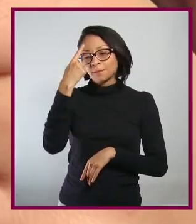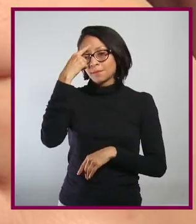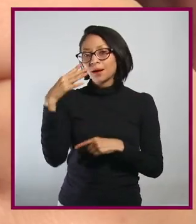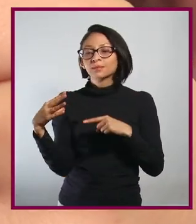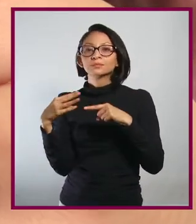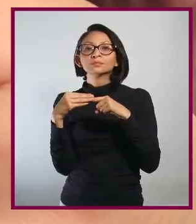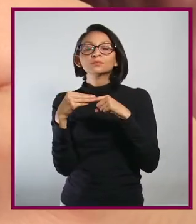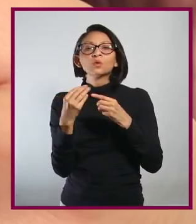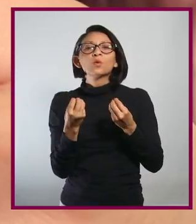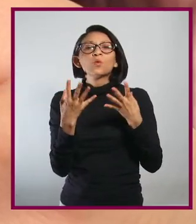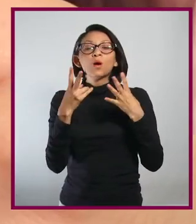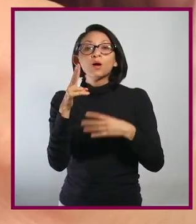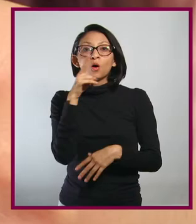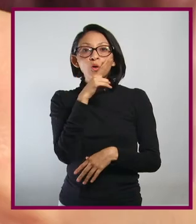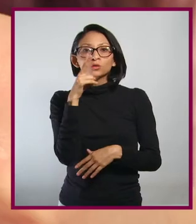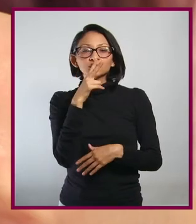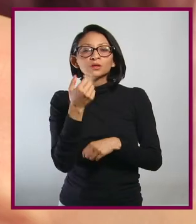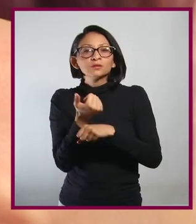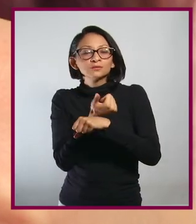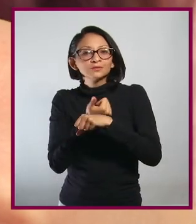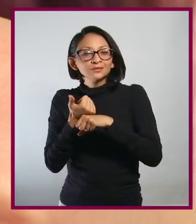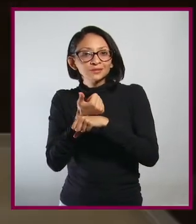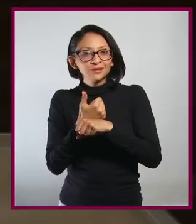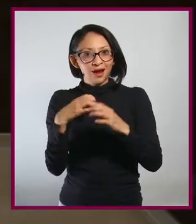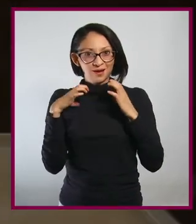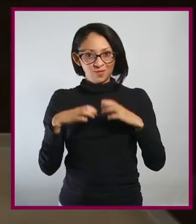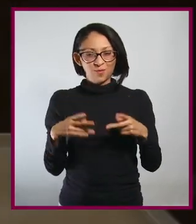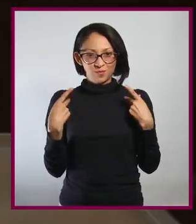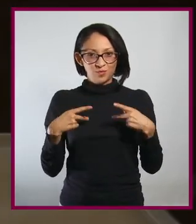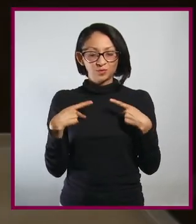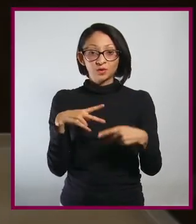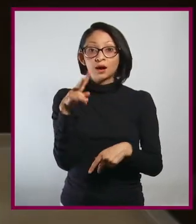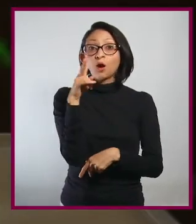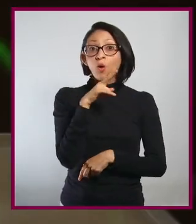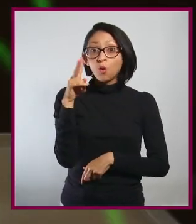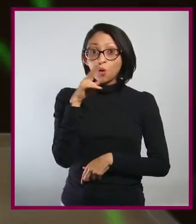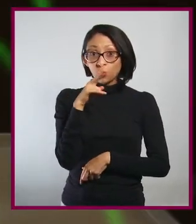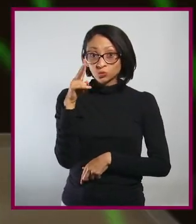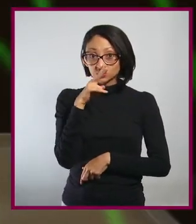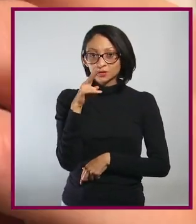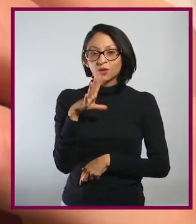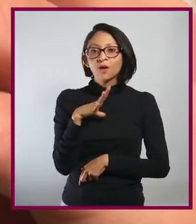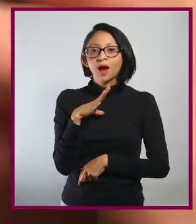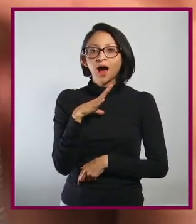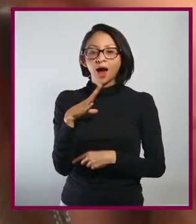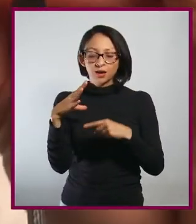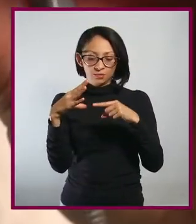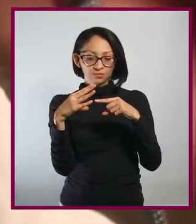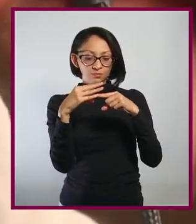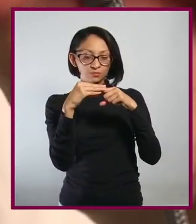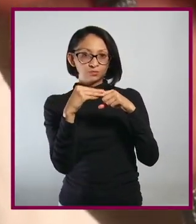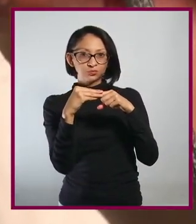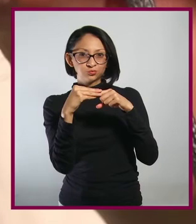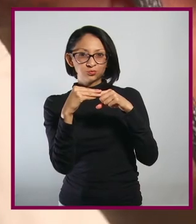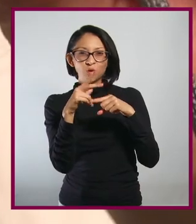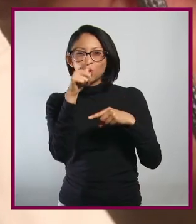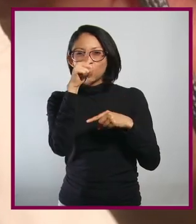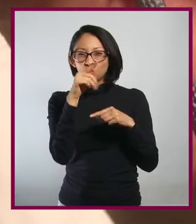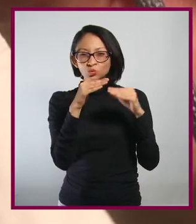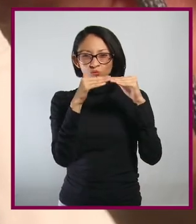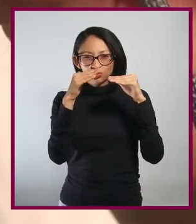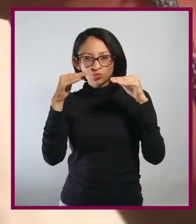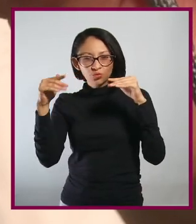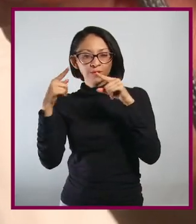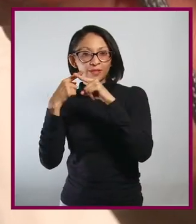invasivo que mide el porcentaje de oxígeno en la sangre de una persona. El oxímetro emite luz a diferentes longitudes de